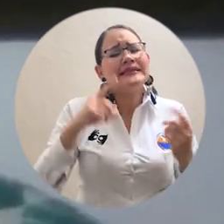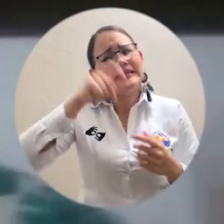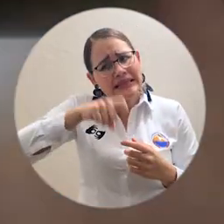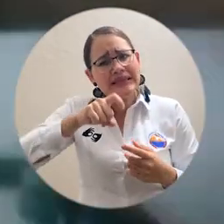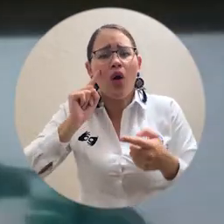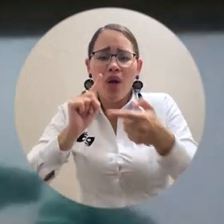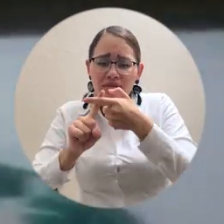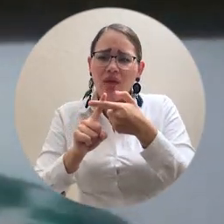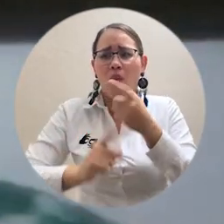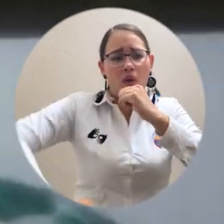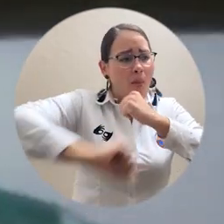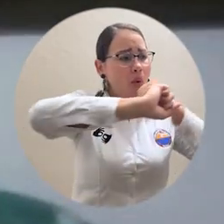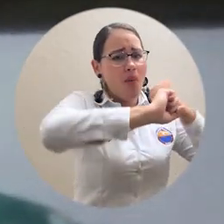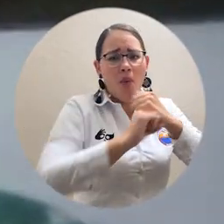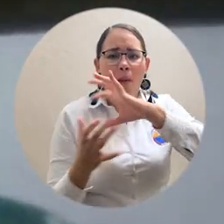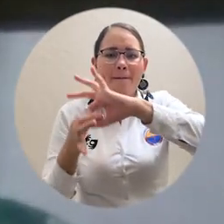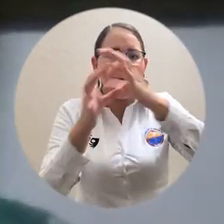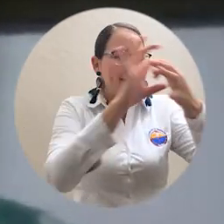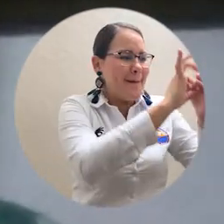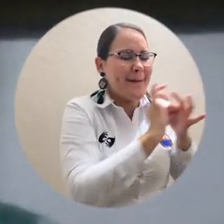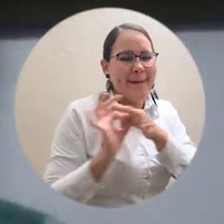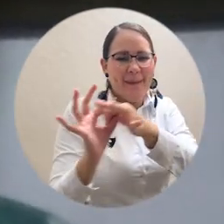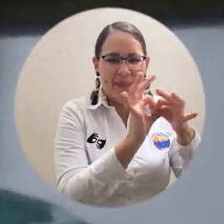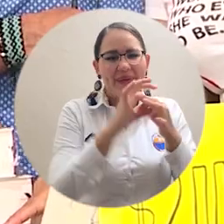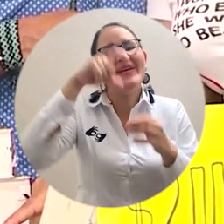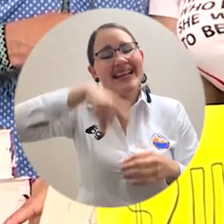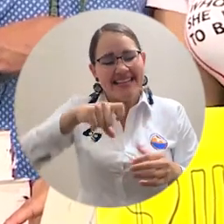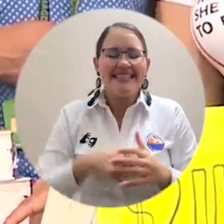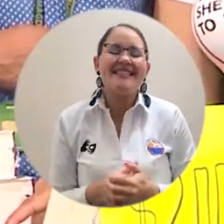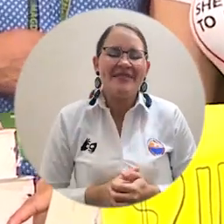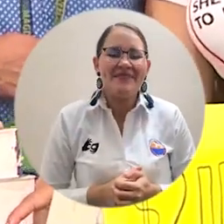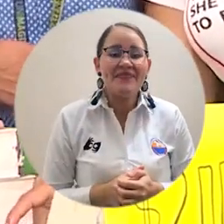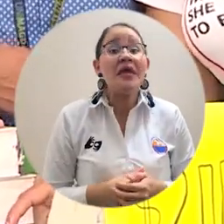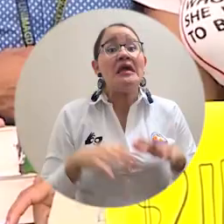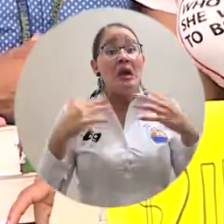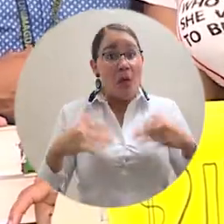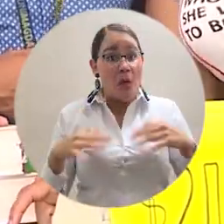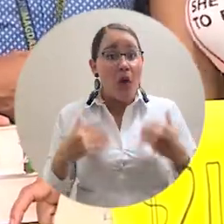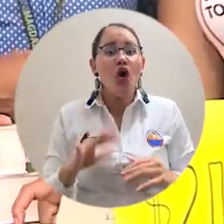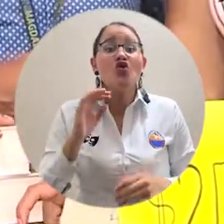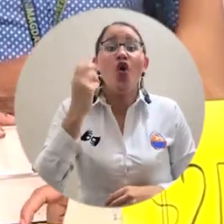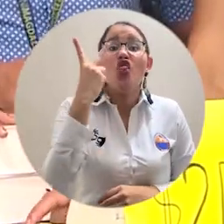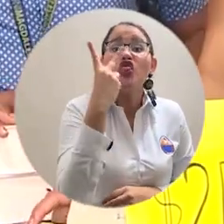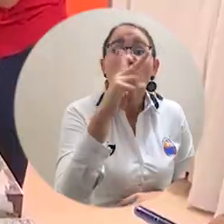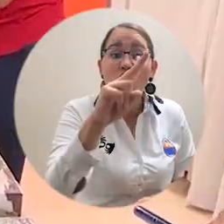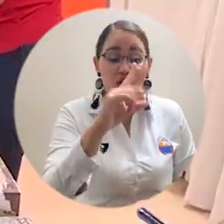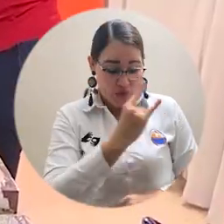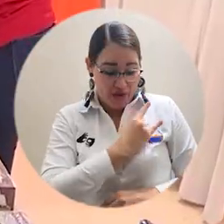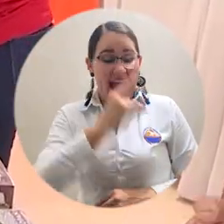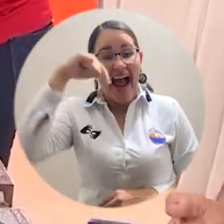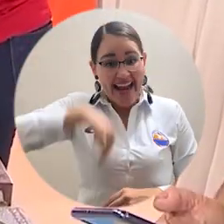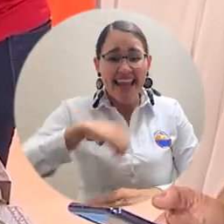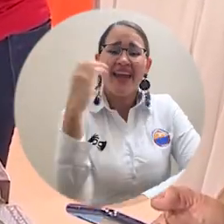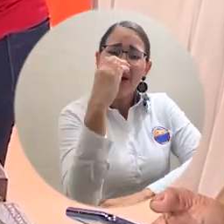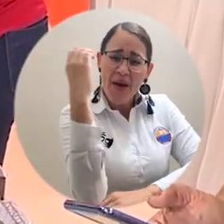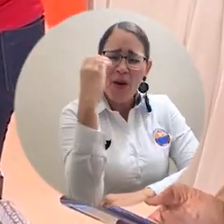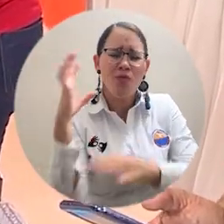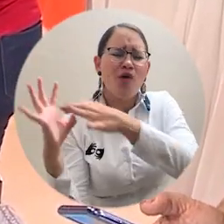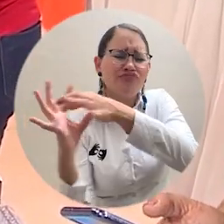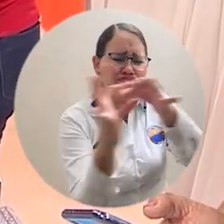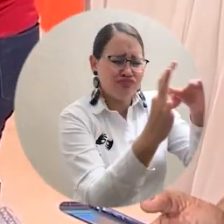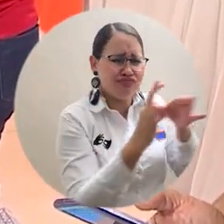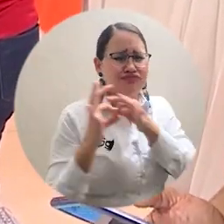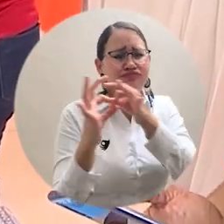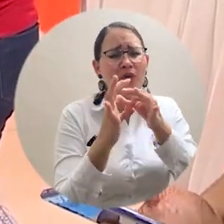productivo en una integración hacia adelante, y por eso con Siglo del Hombre estas 12 universidades de